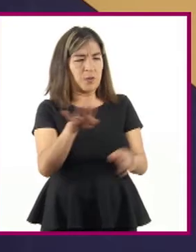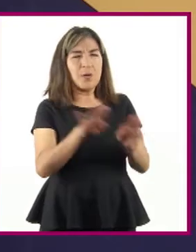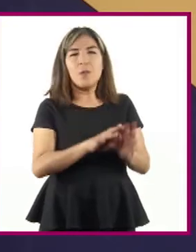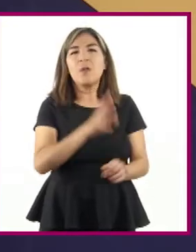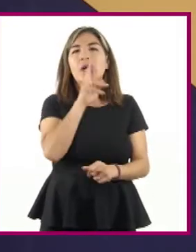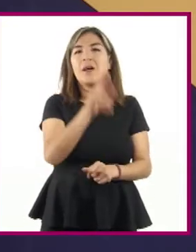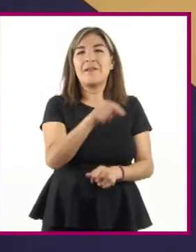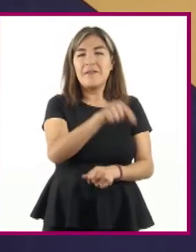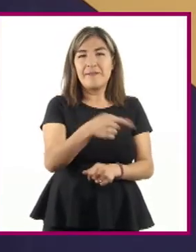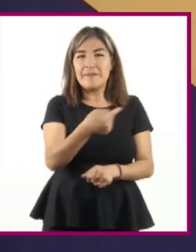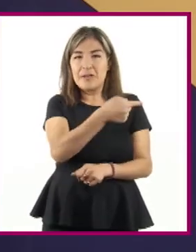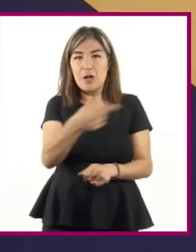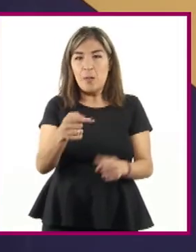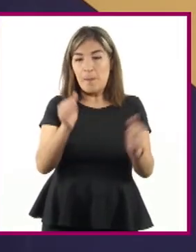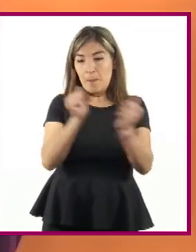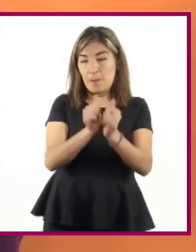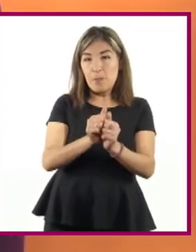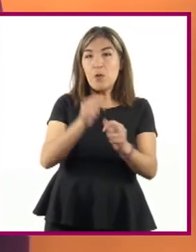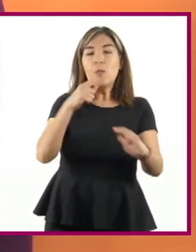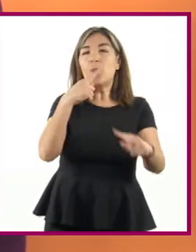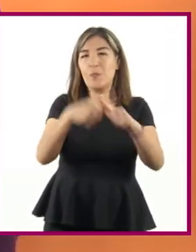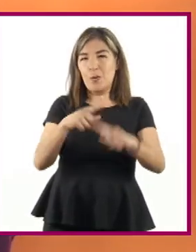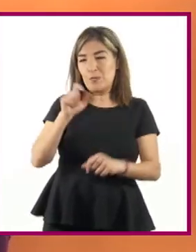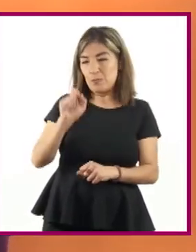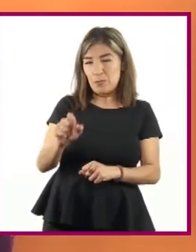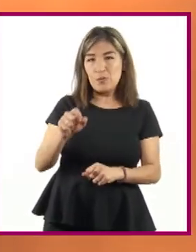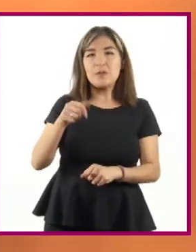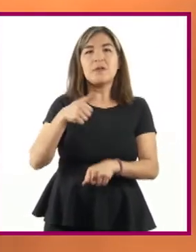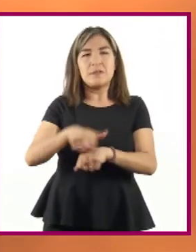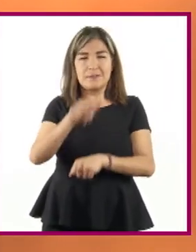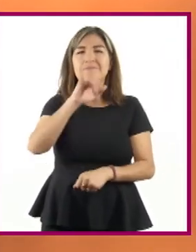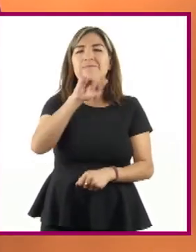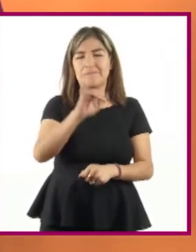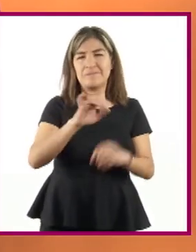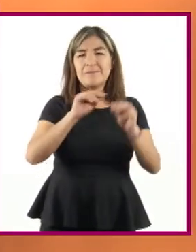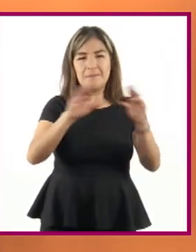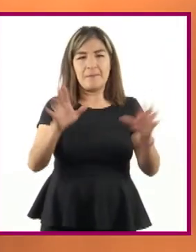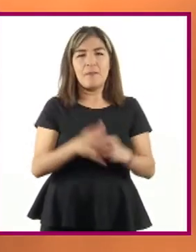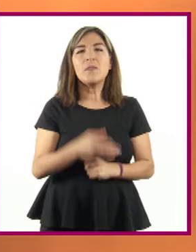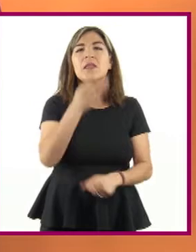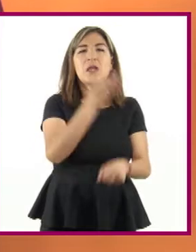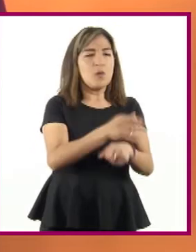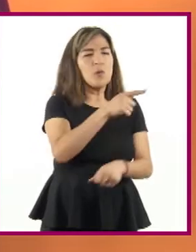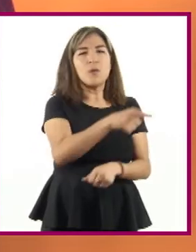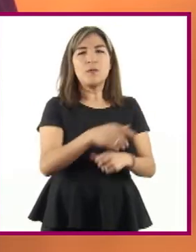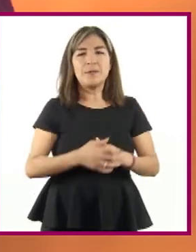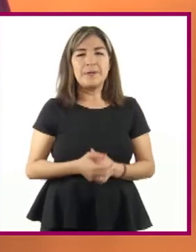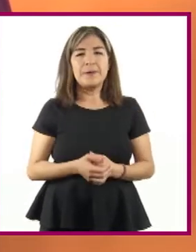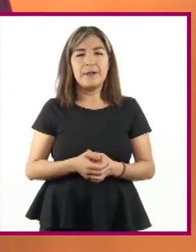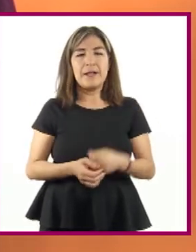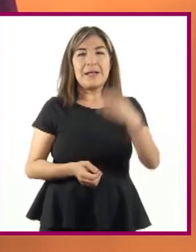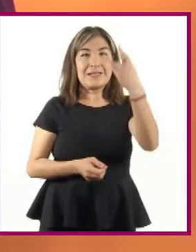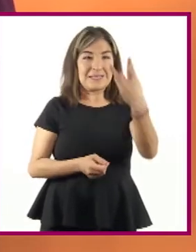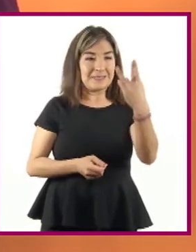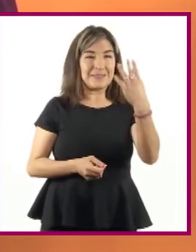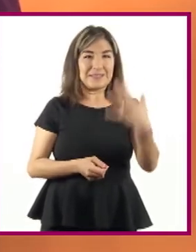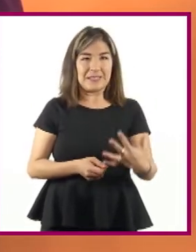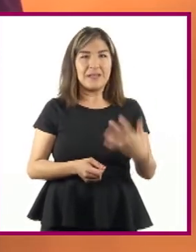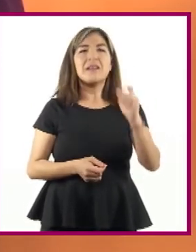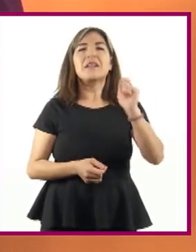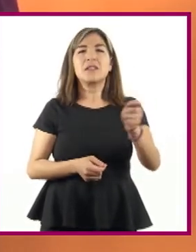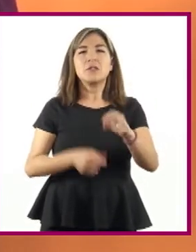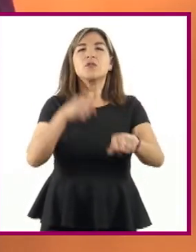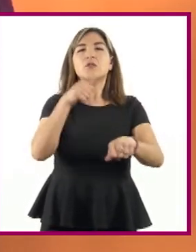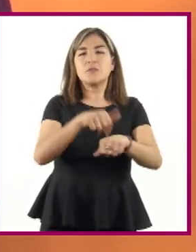una fracción por un decimal? Por supuesto que sí, Leslie. En este caso, ubicaremos los 3/5, que es la cantidad